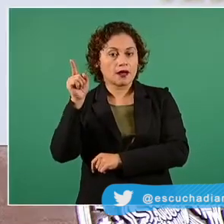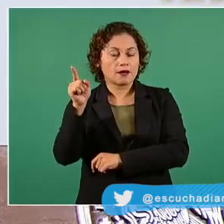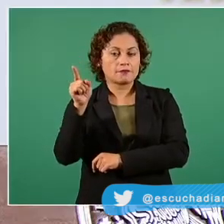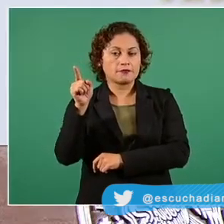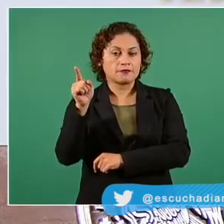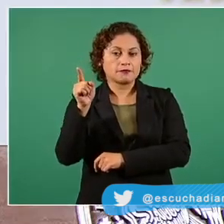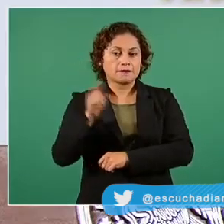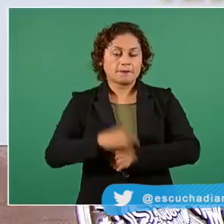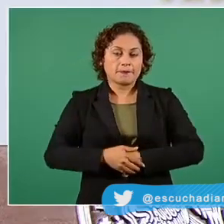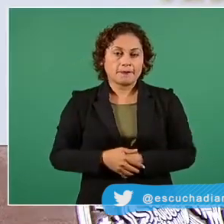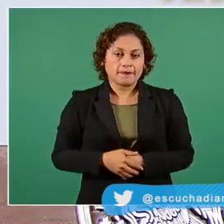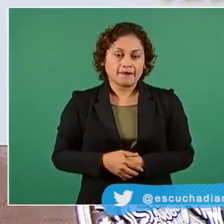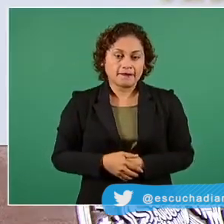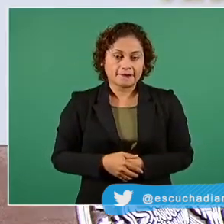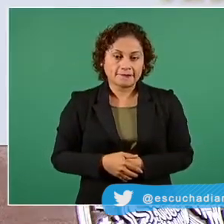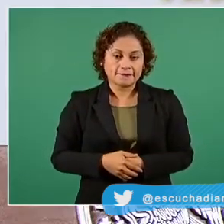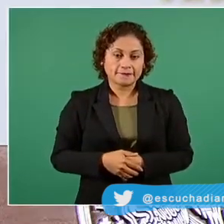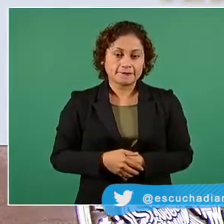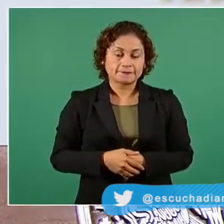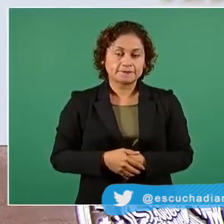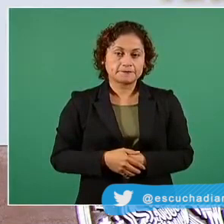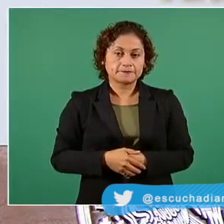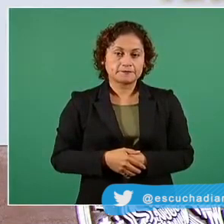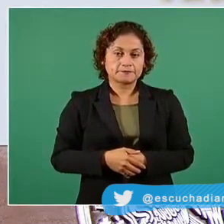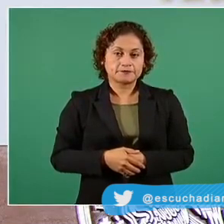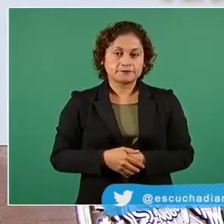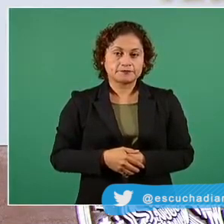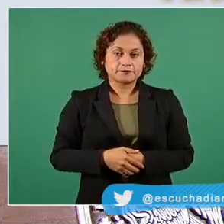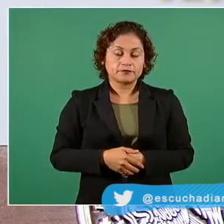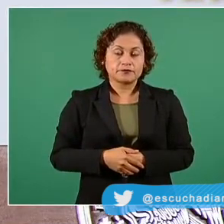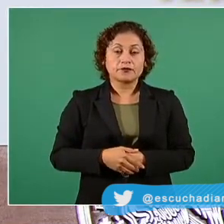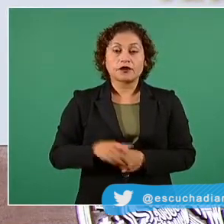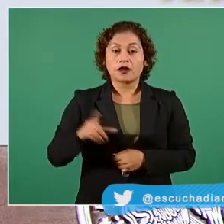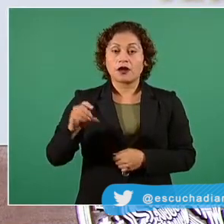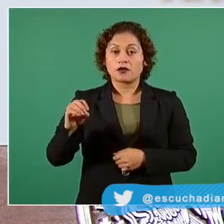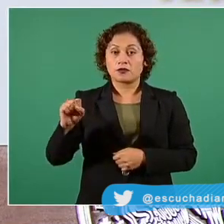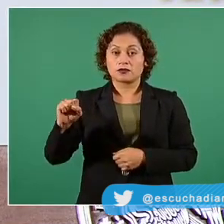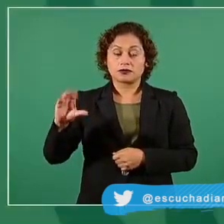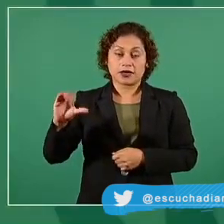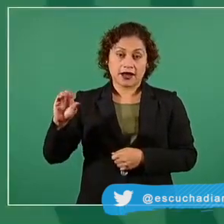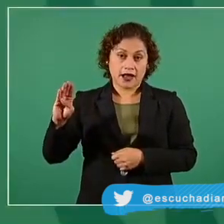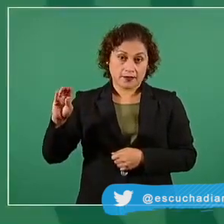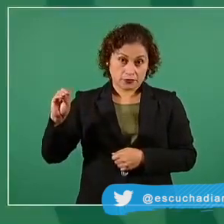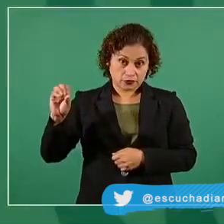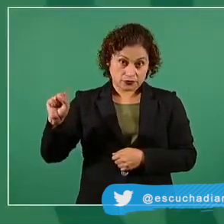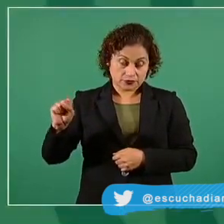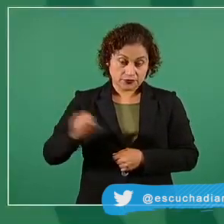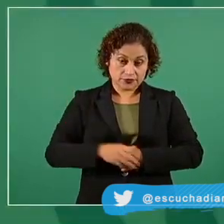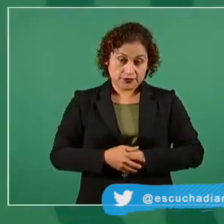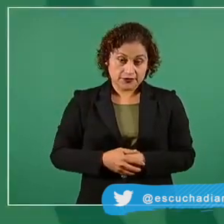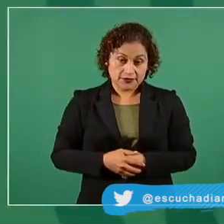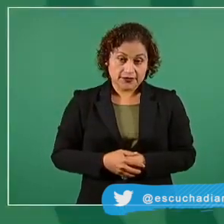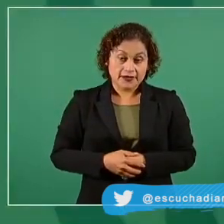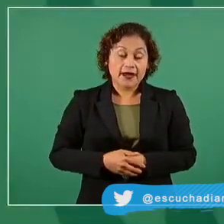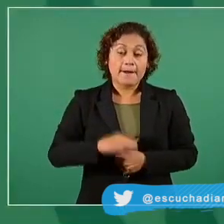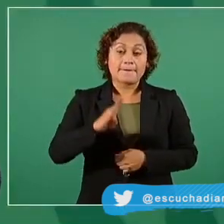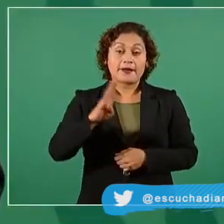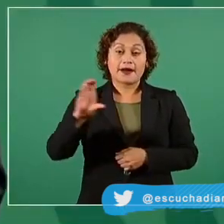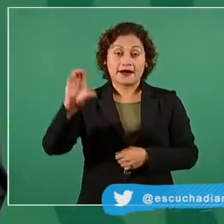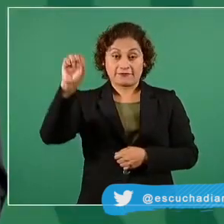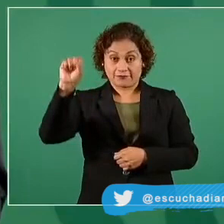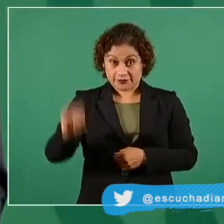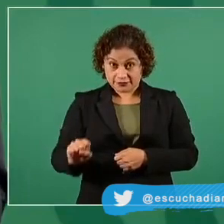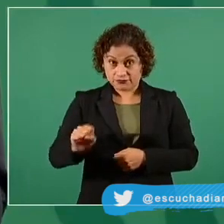conferencia en Los Cabos, en Baja California